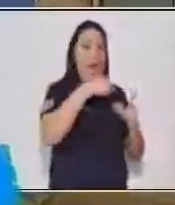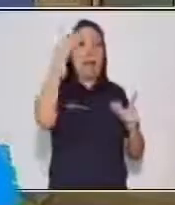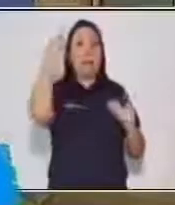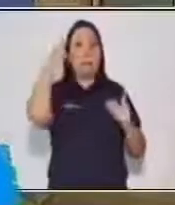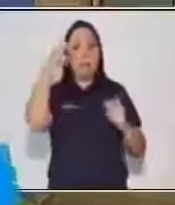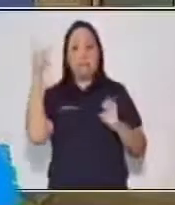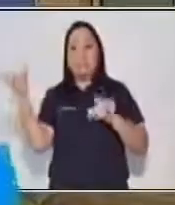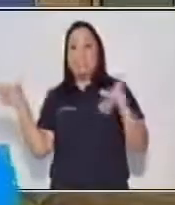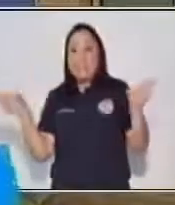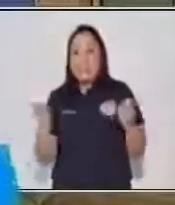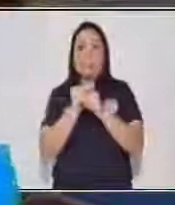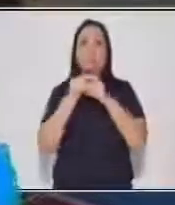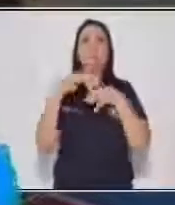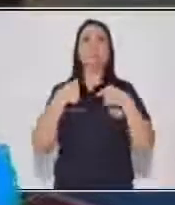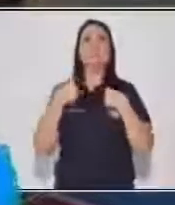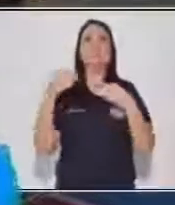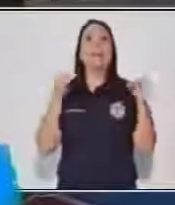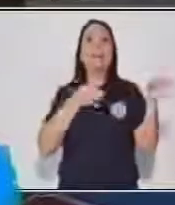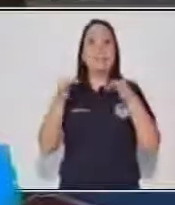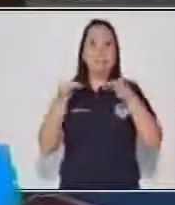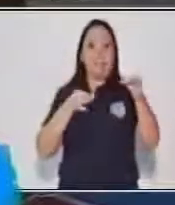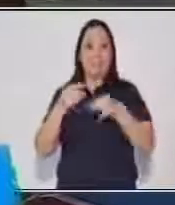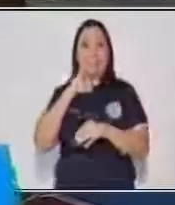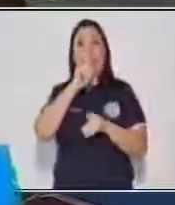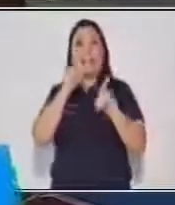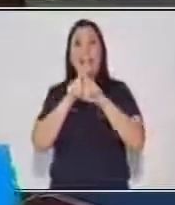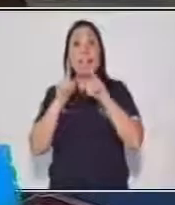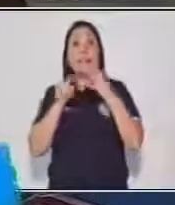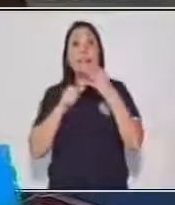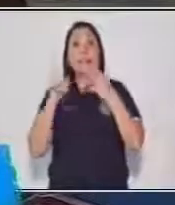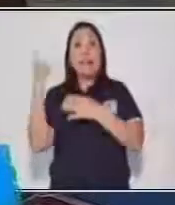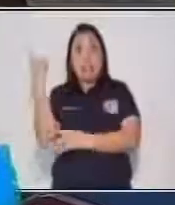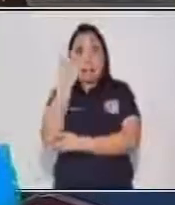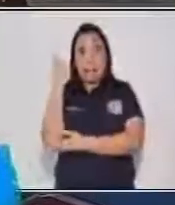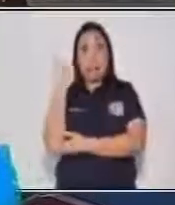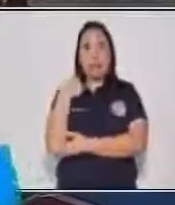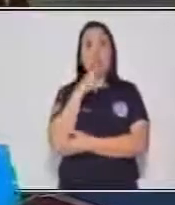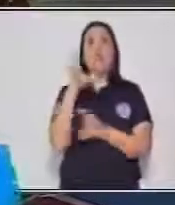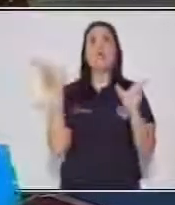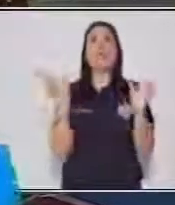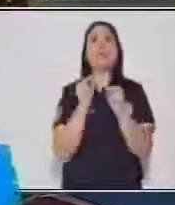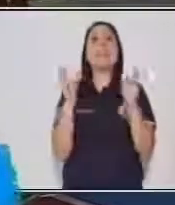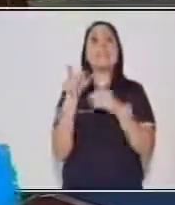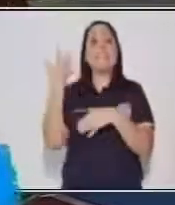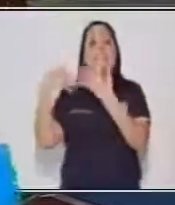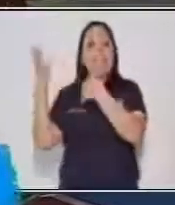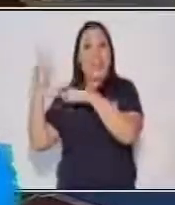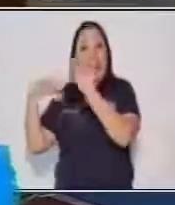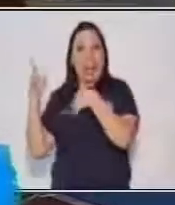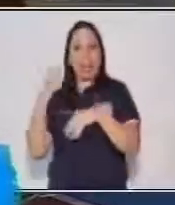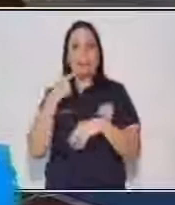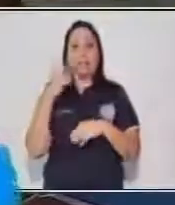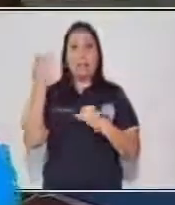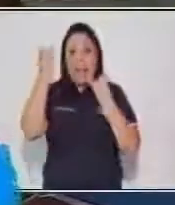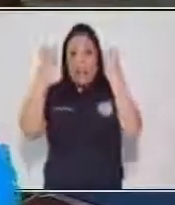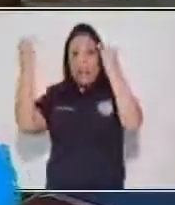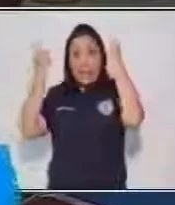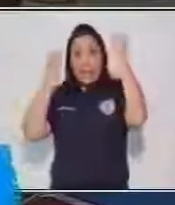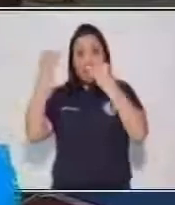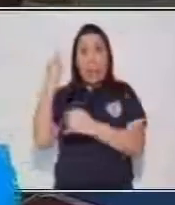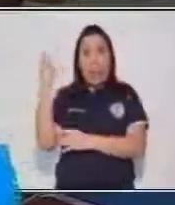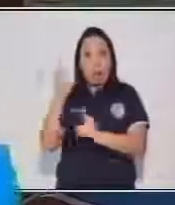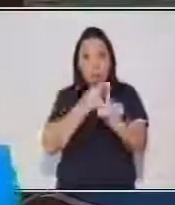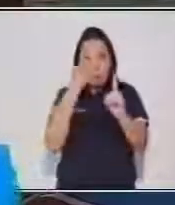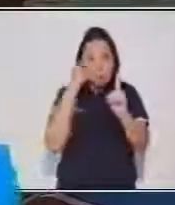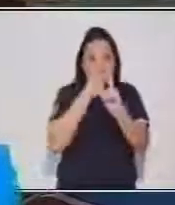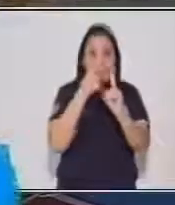tu exposición. También es muy importante que te bases en los resúmenes y que tomes las ideas principales de los